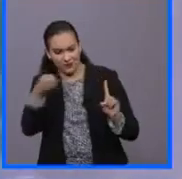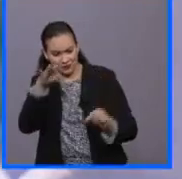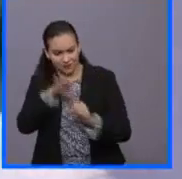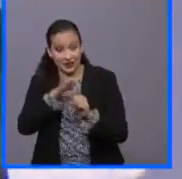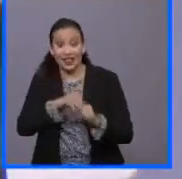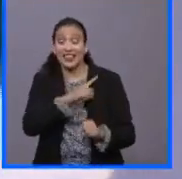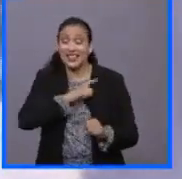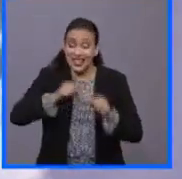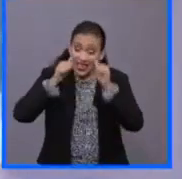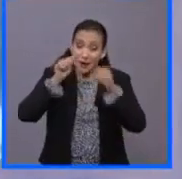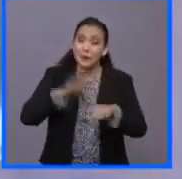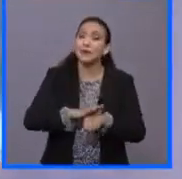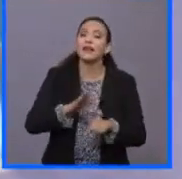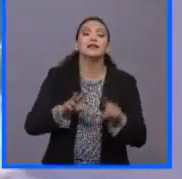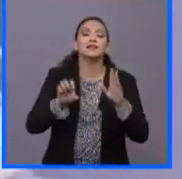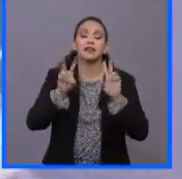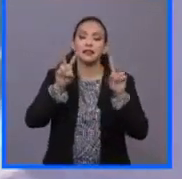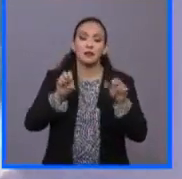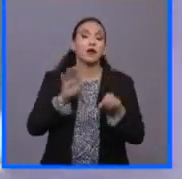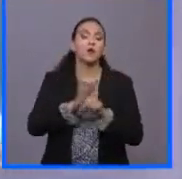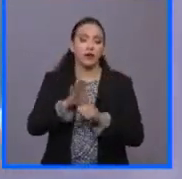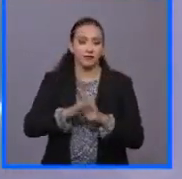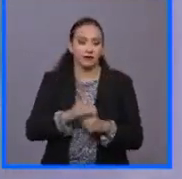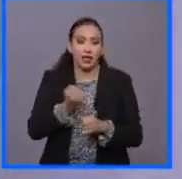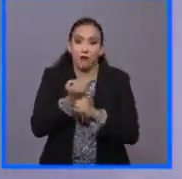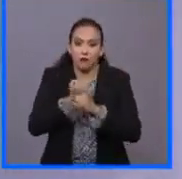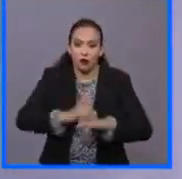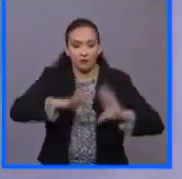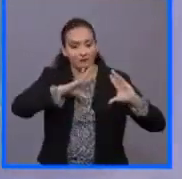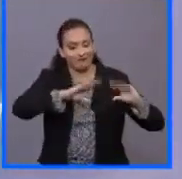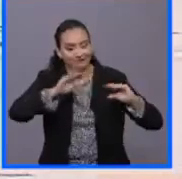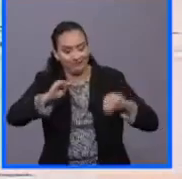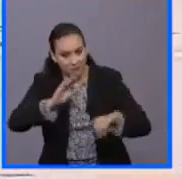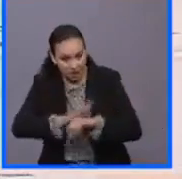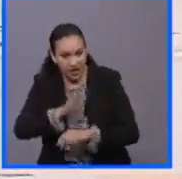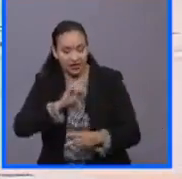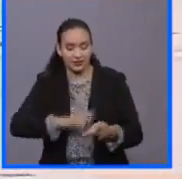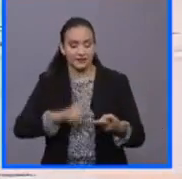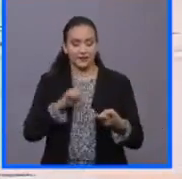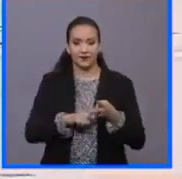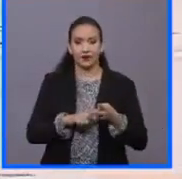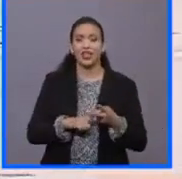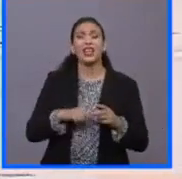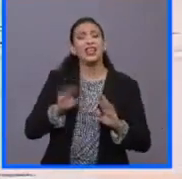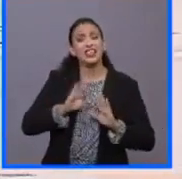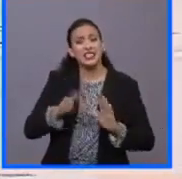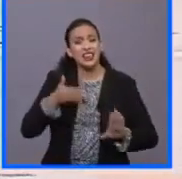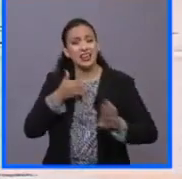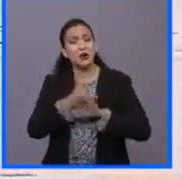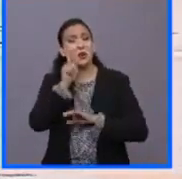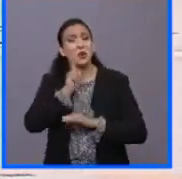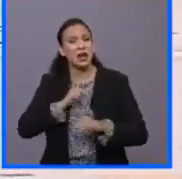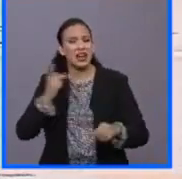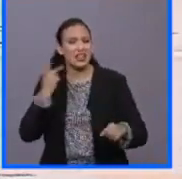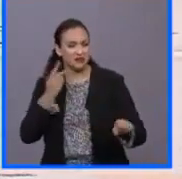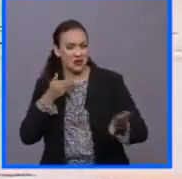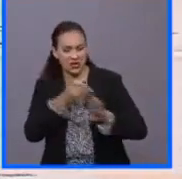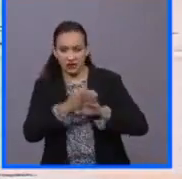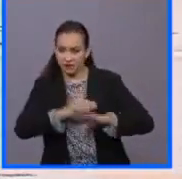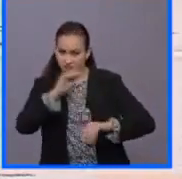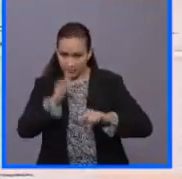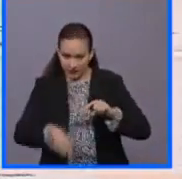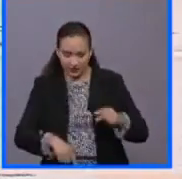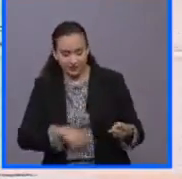debe poner atención en temas como la desinformación, prevención de la violencia política contra las mujeres en razón de